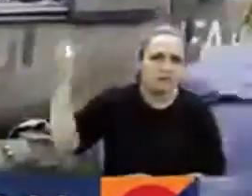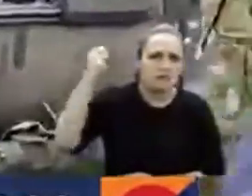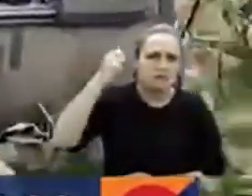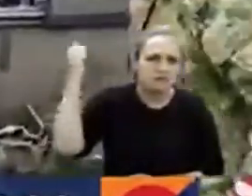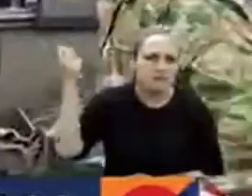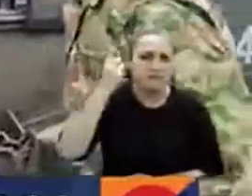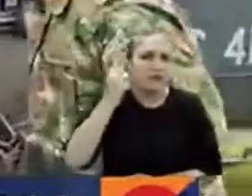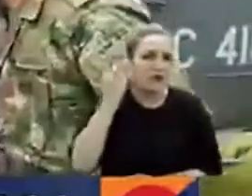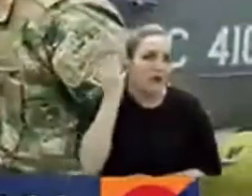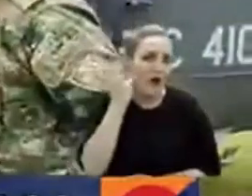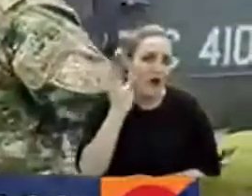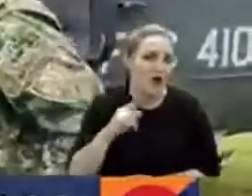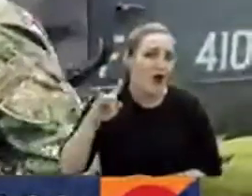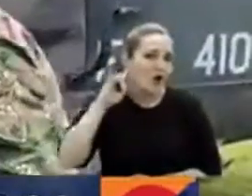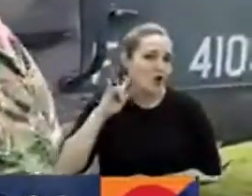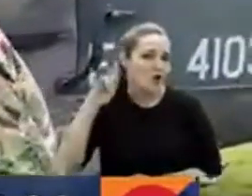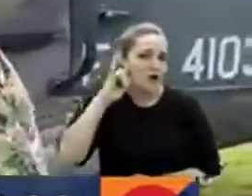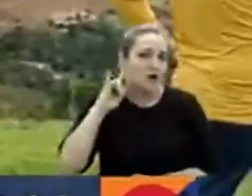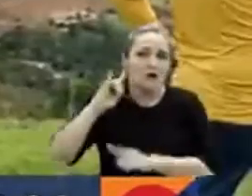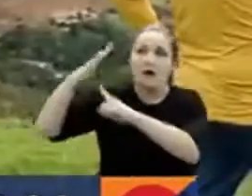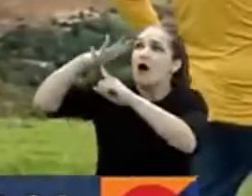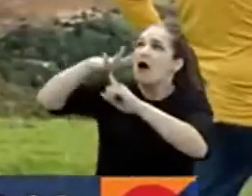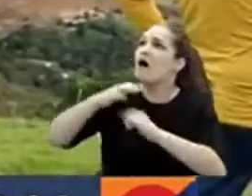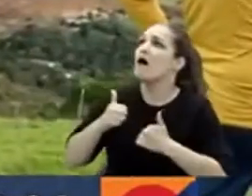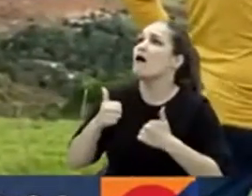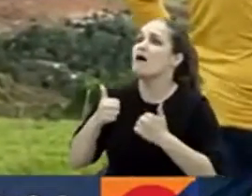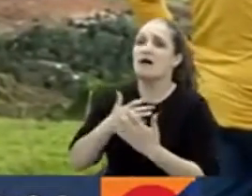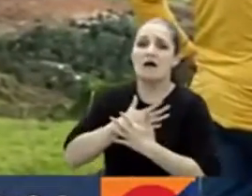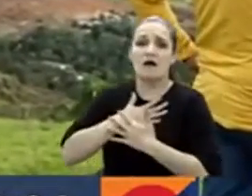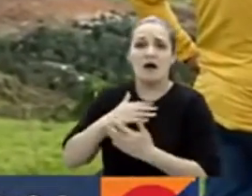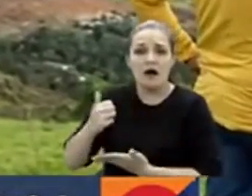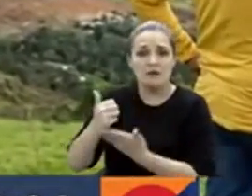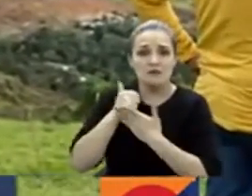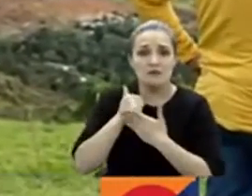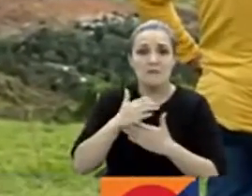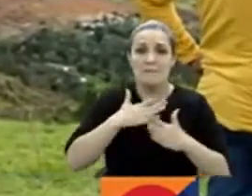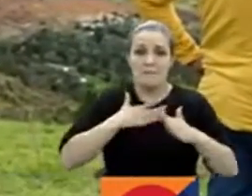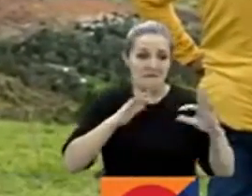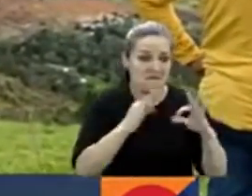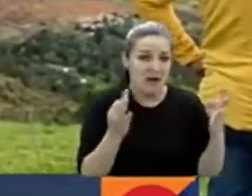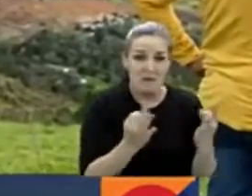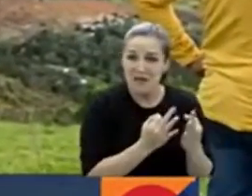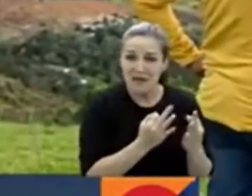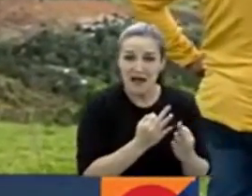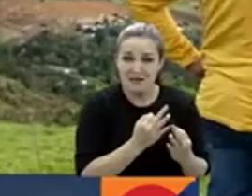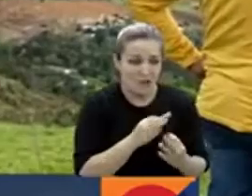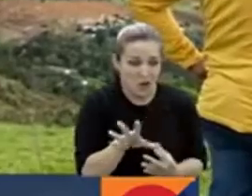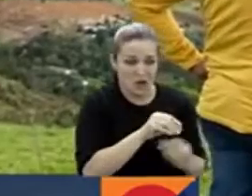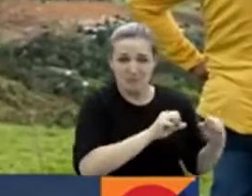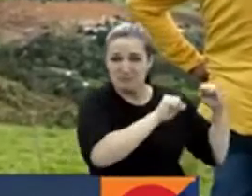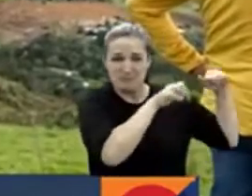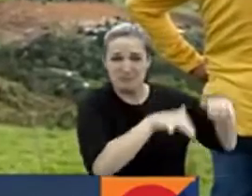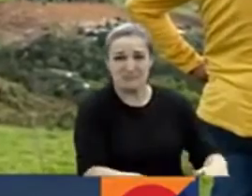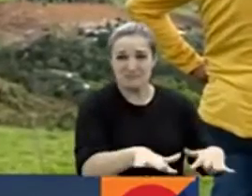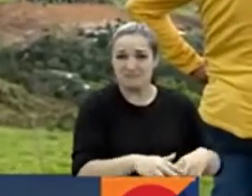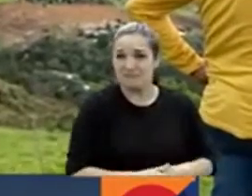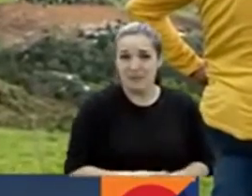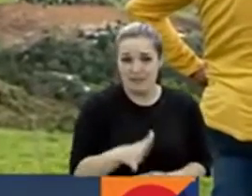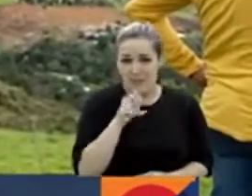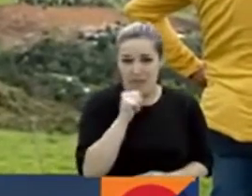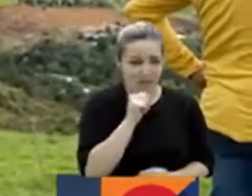los damnificados, en la alarma de la esperanza. Mi casa, toda la de mi familia, toda se fue. Toda la vereda, mejor dicho, se fue. No